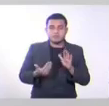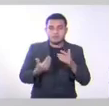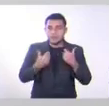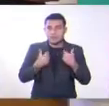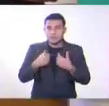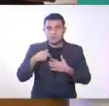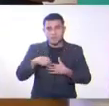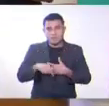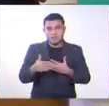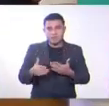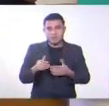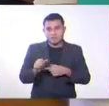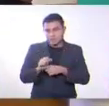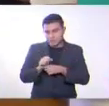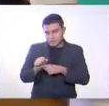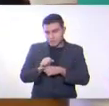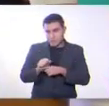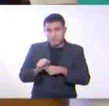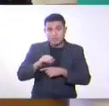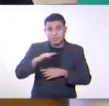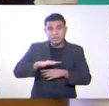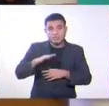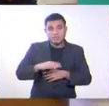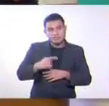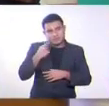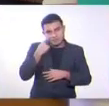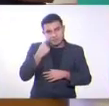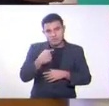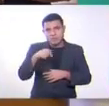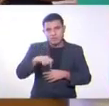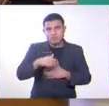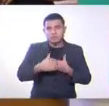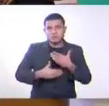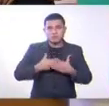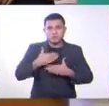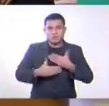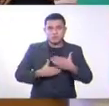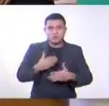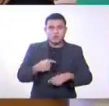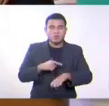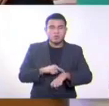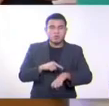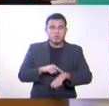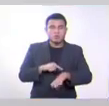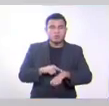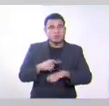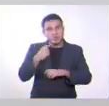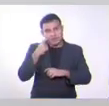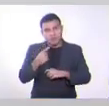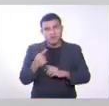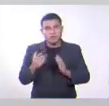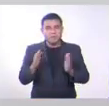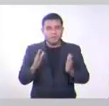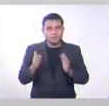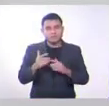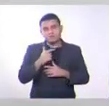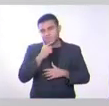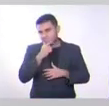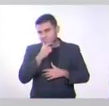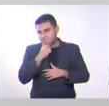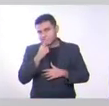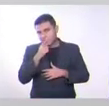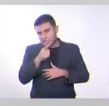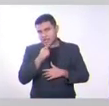esta tabla. Vale, lo vamos a tener presente entonces en este proceso. Sí, porque en algún momento vas a ver algo parecido y vas a decir, el